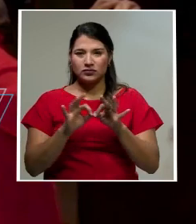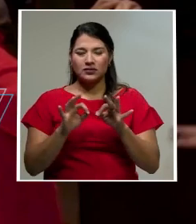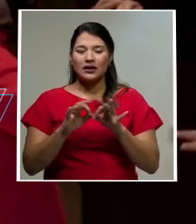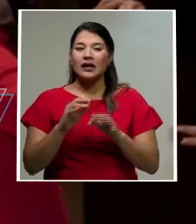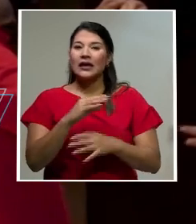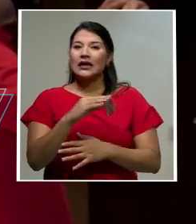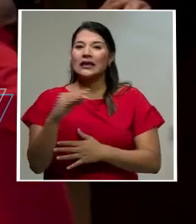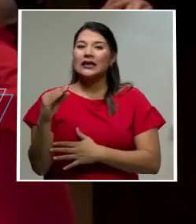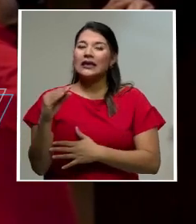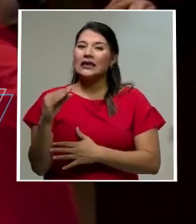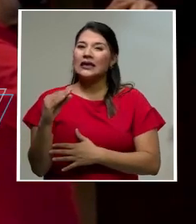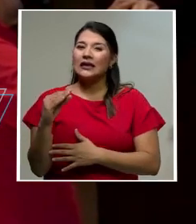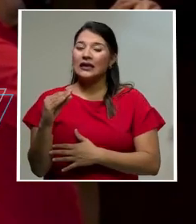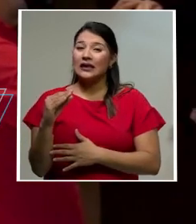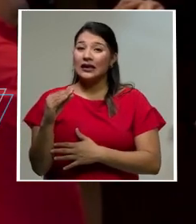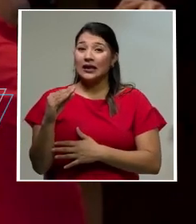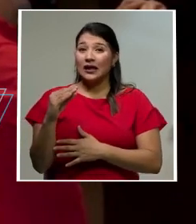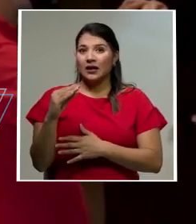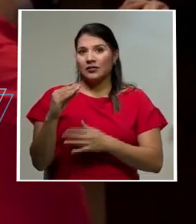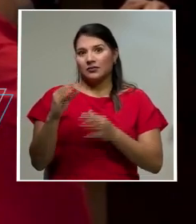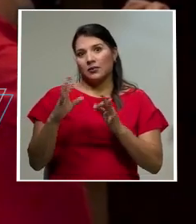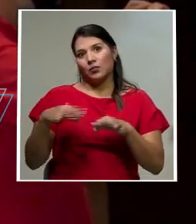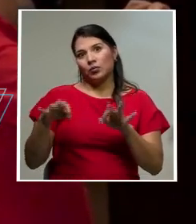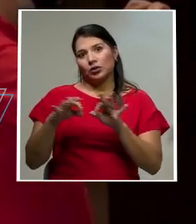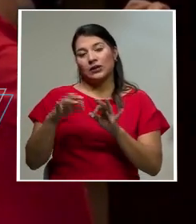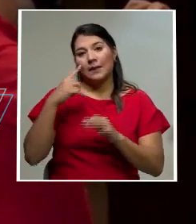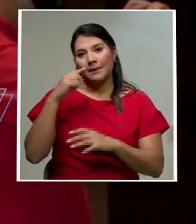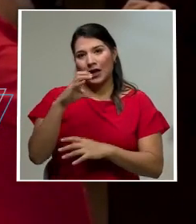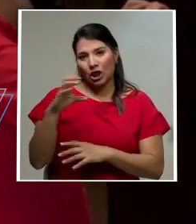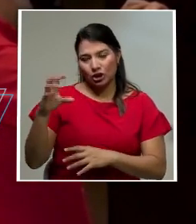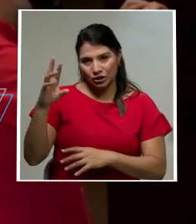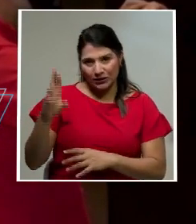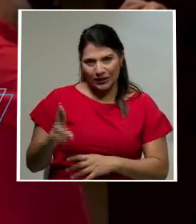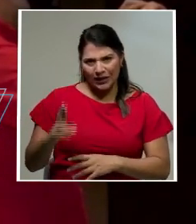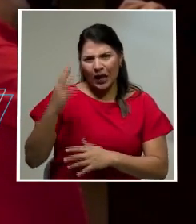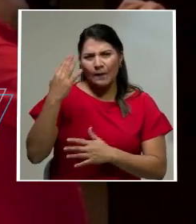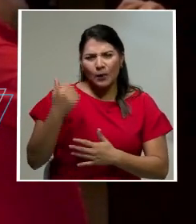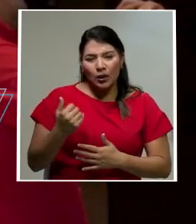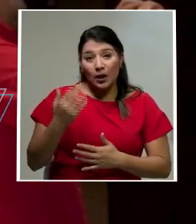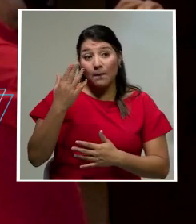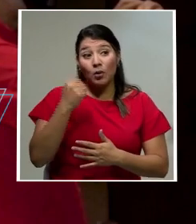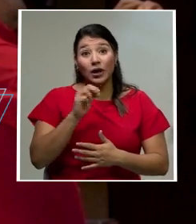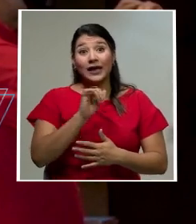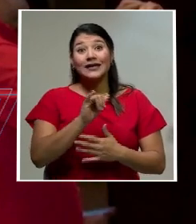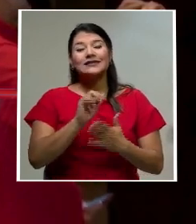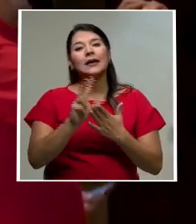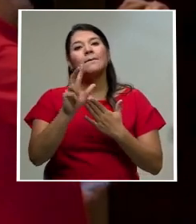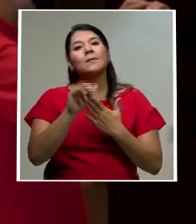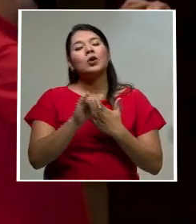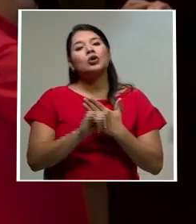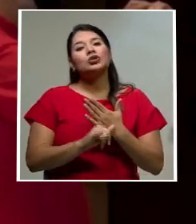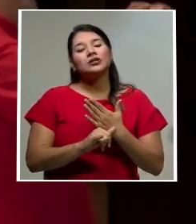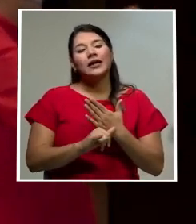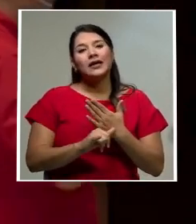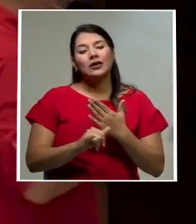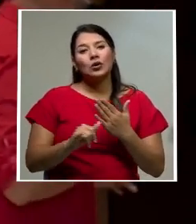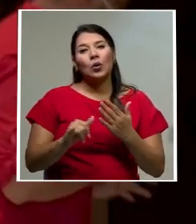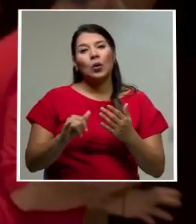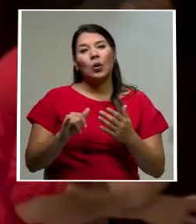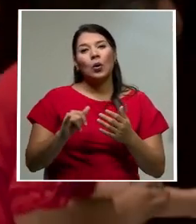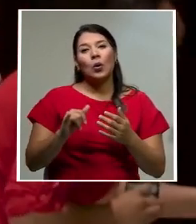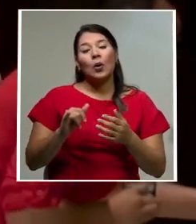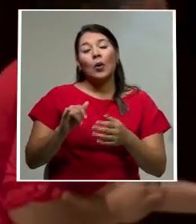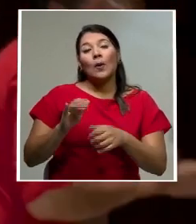tan significante para el país, porque es un proyecto donde se vendría a cerrar